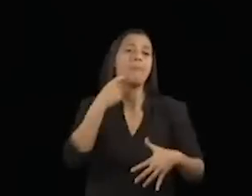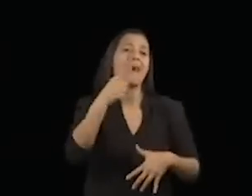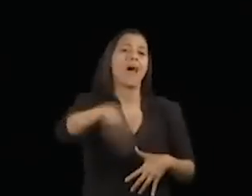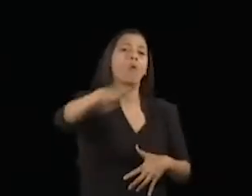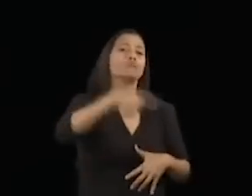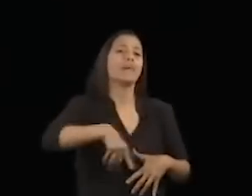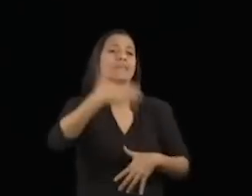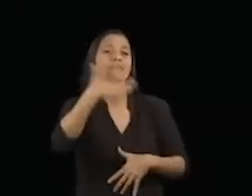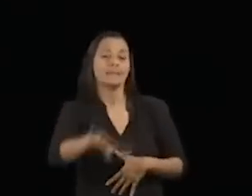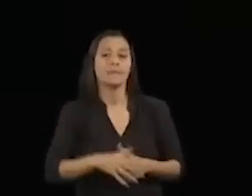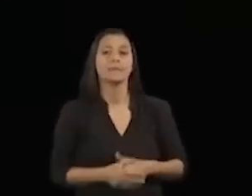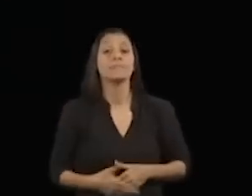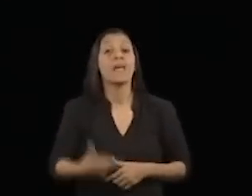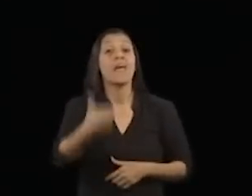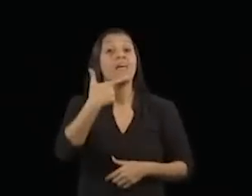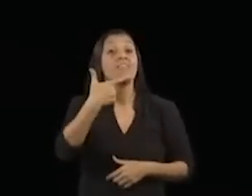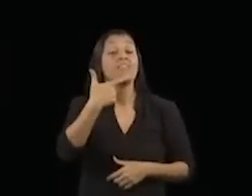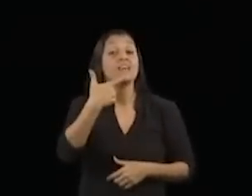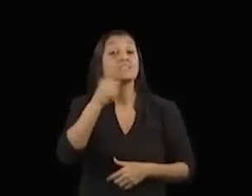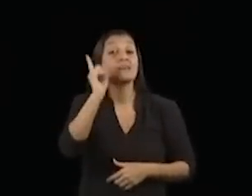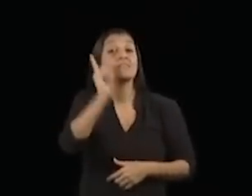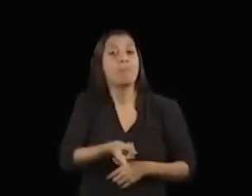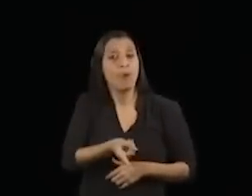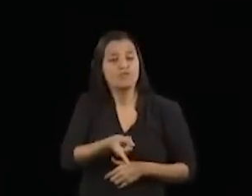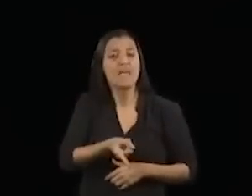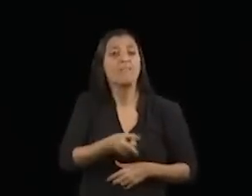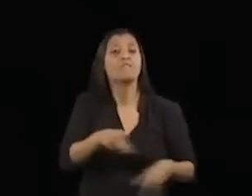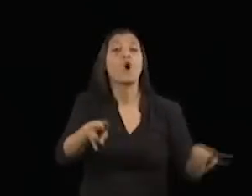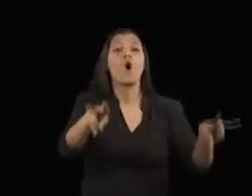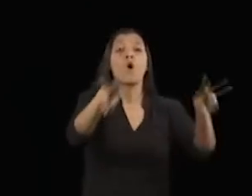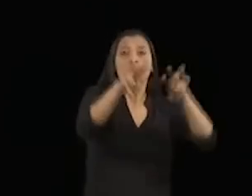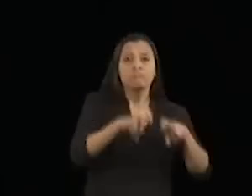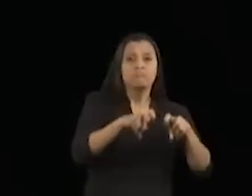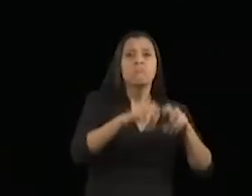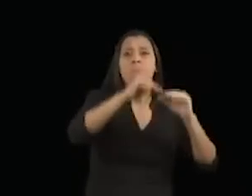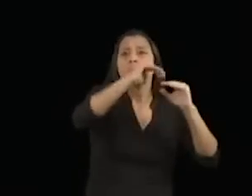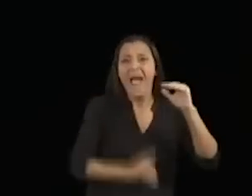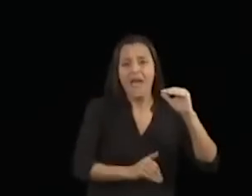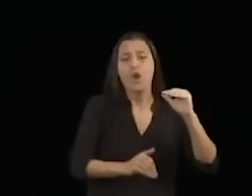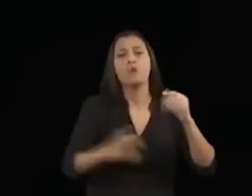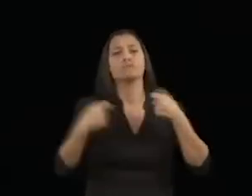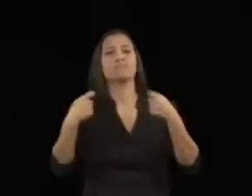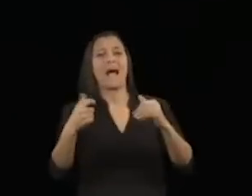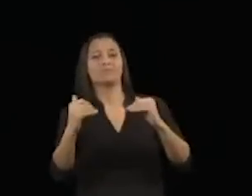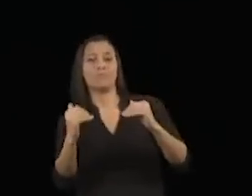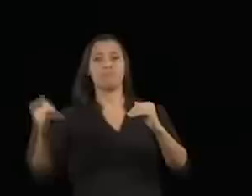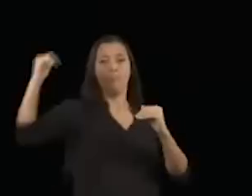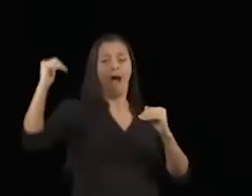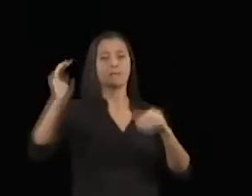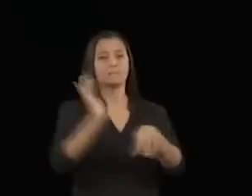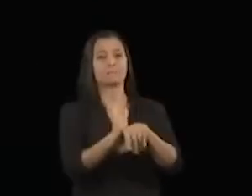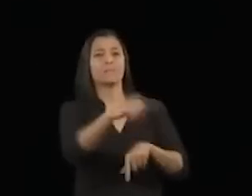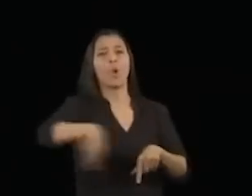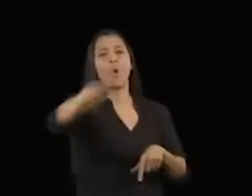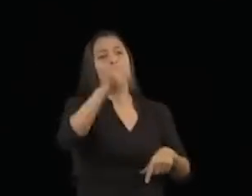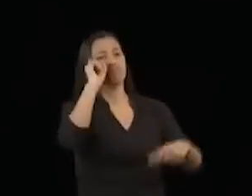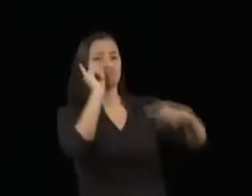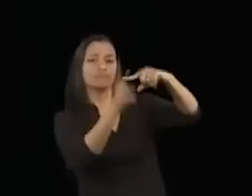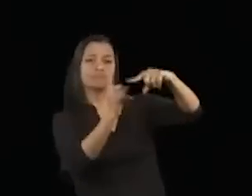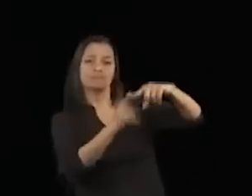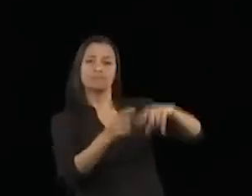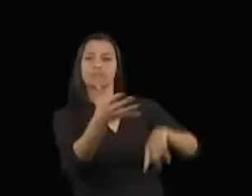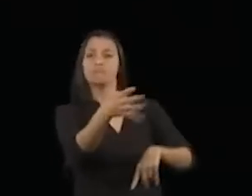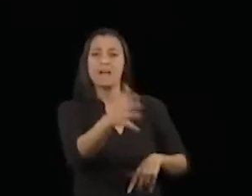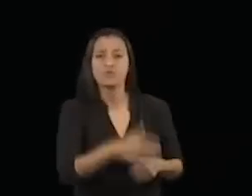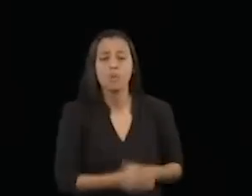fácil, 17 puntos de déficit gemelos en términos del PBI. Más o menos, para tener un orden de magnitudes, 4